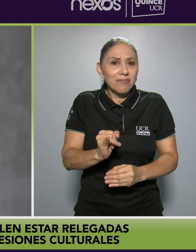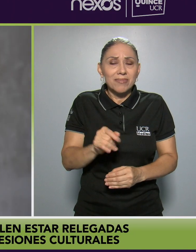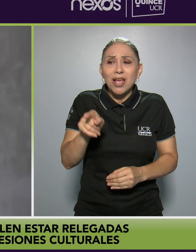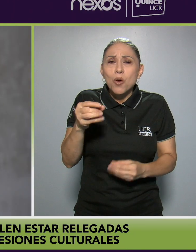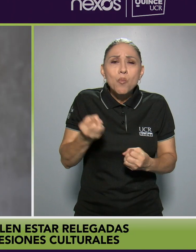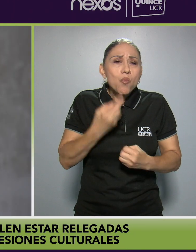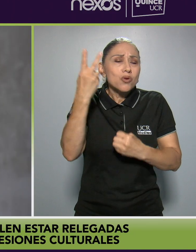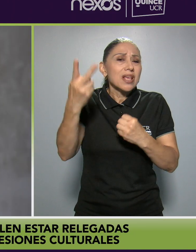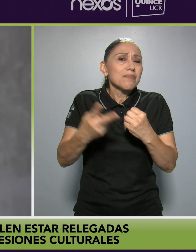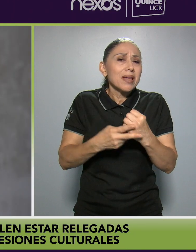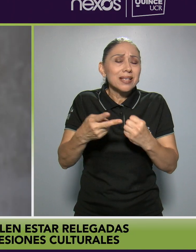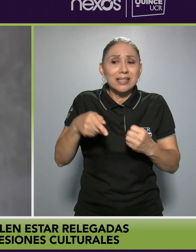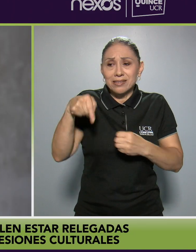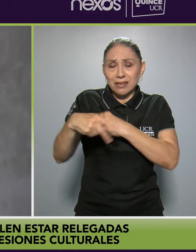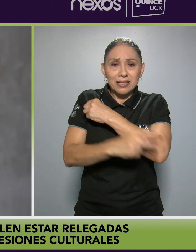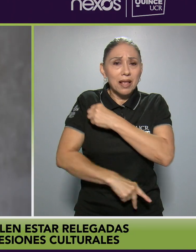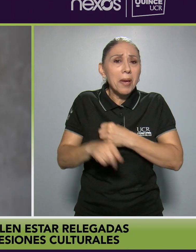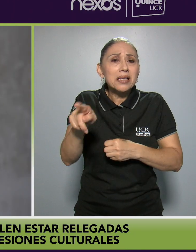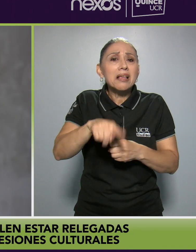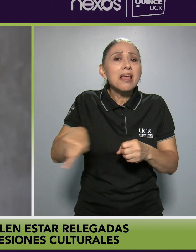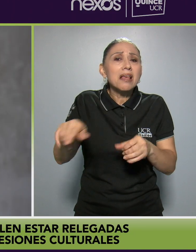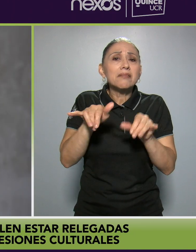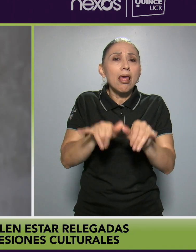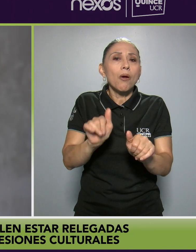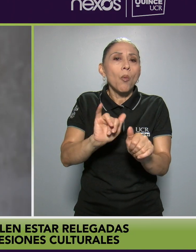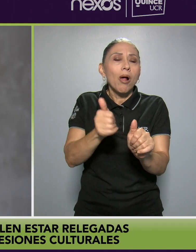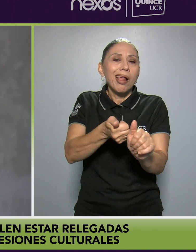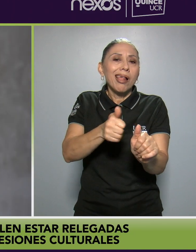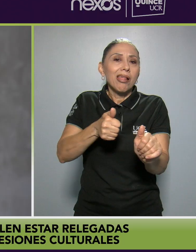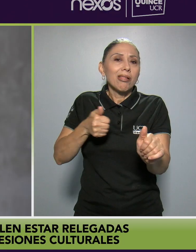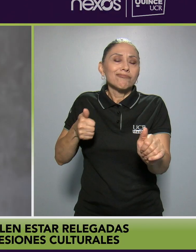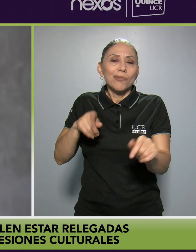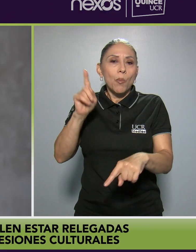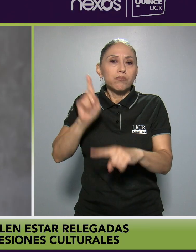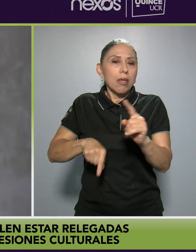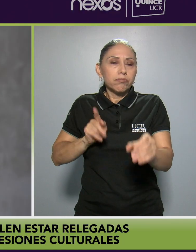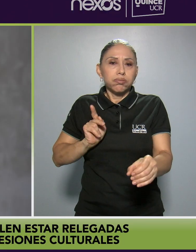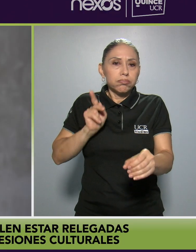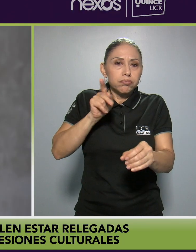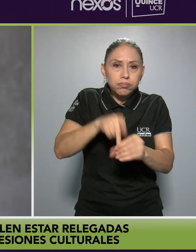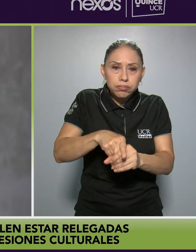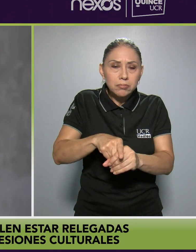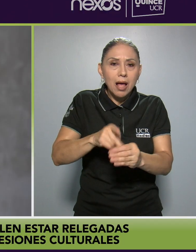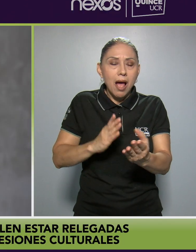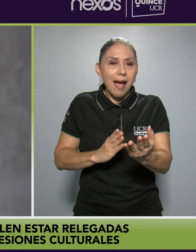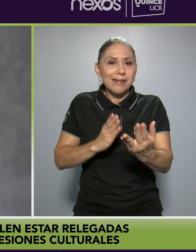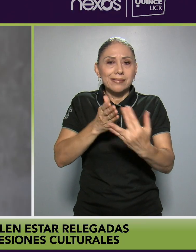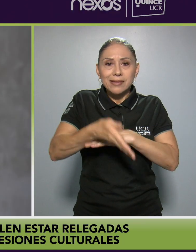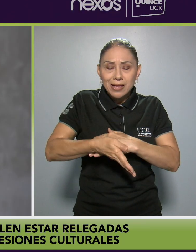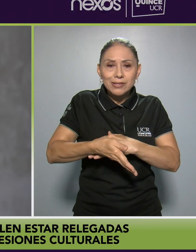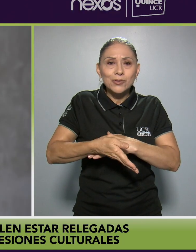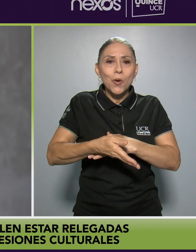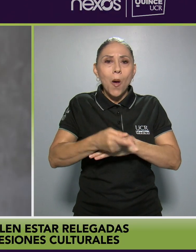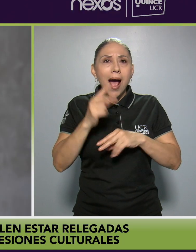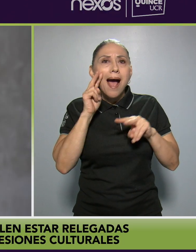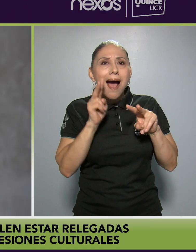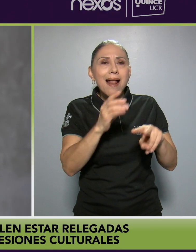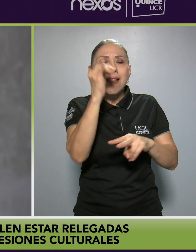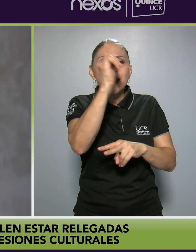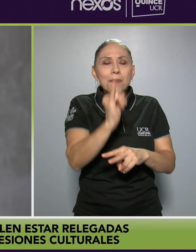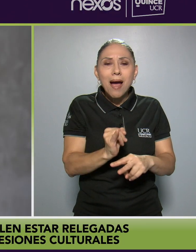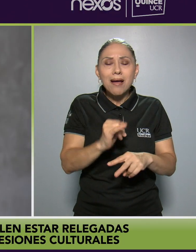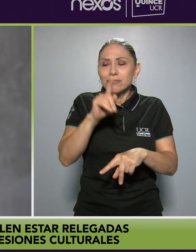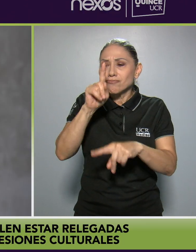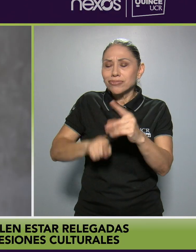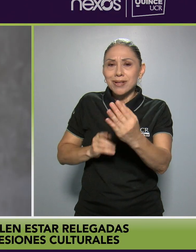relegadas muchas veces en este país de poder participar del acceso a la imagen,